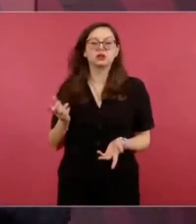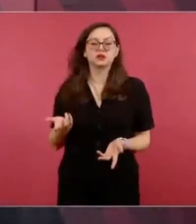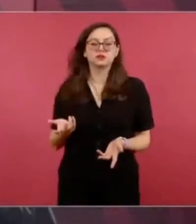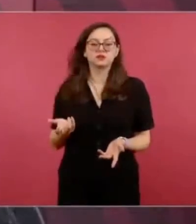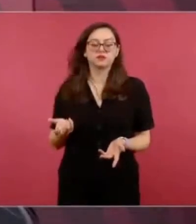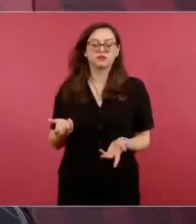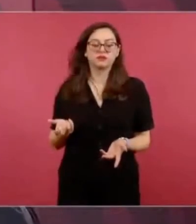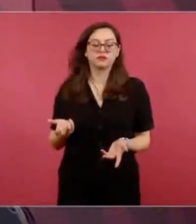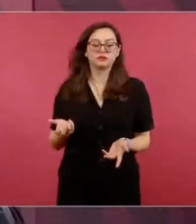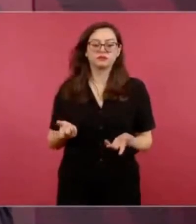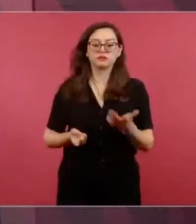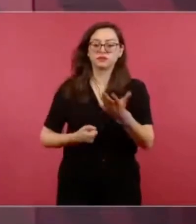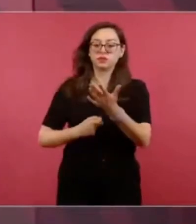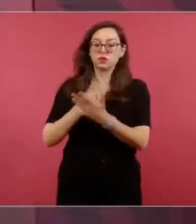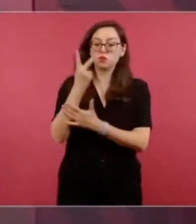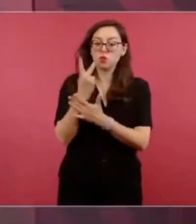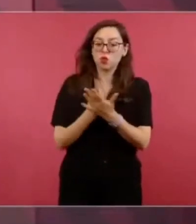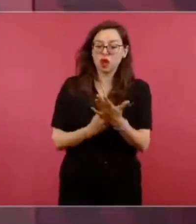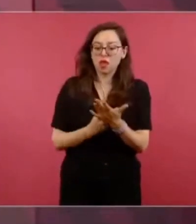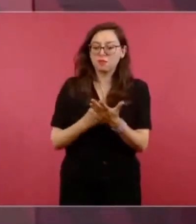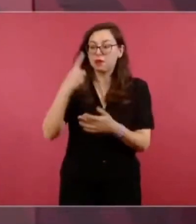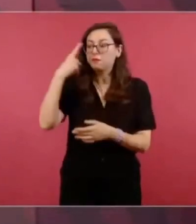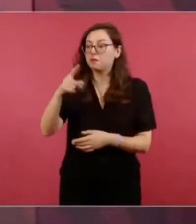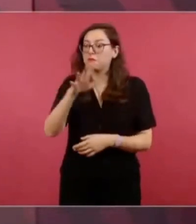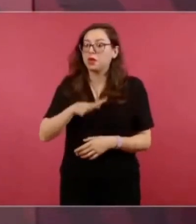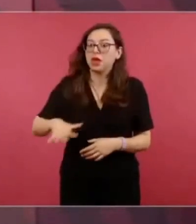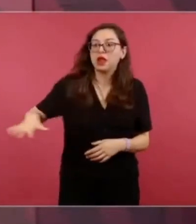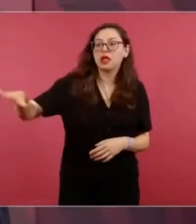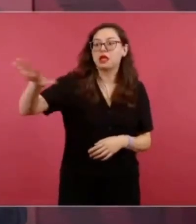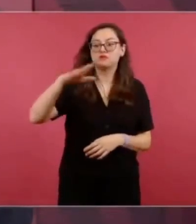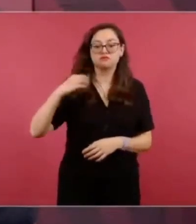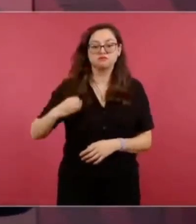de bienestar